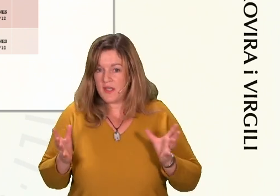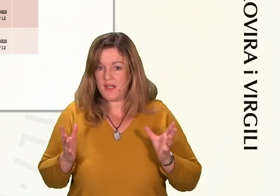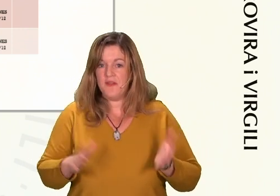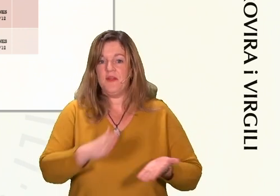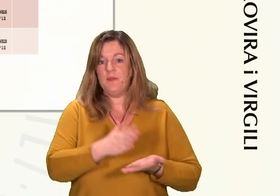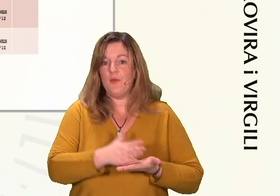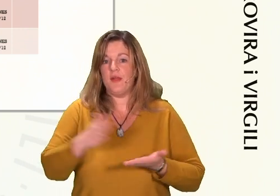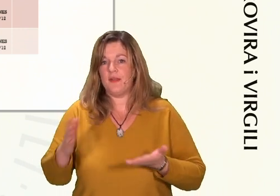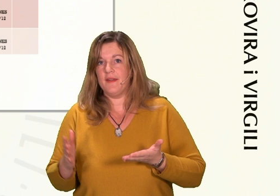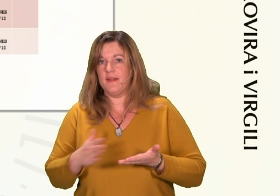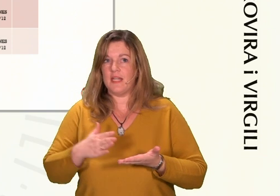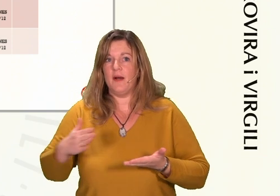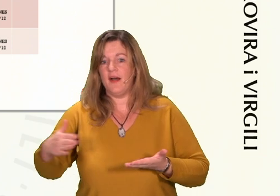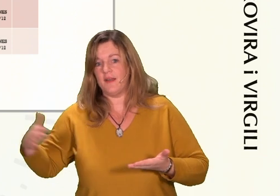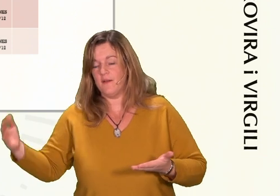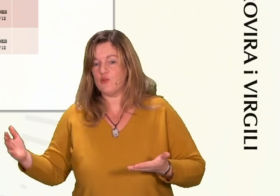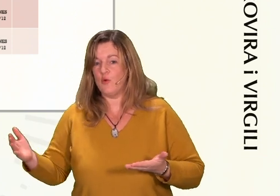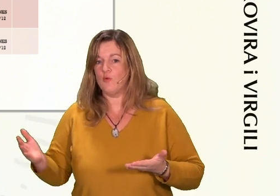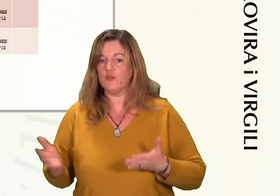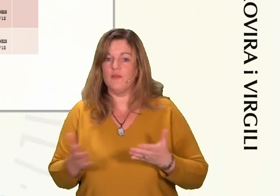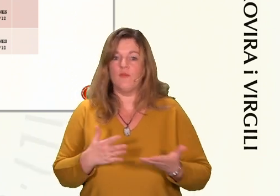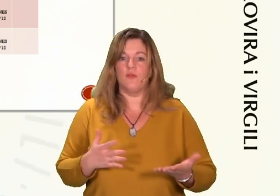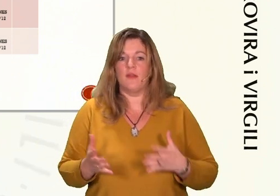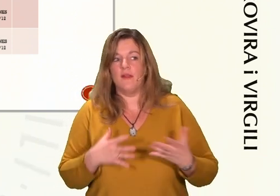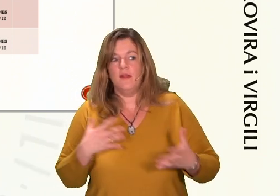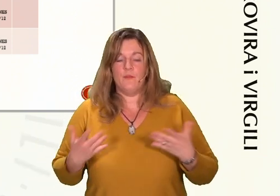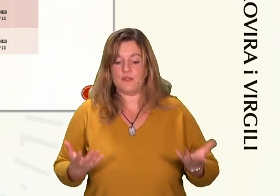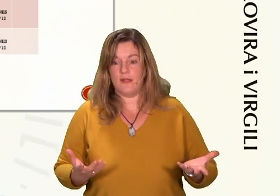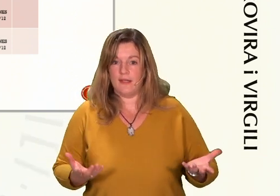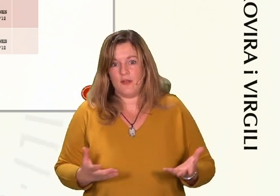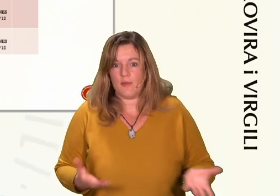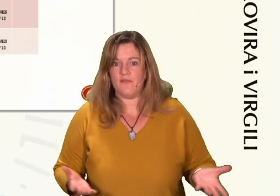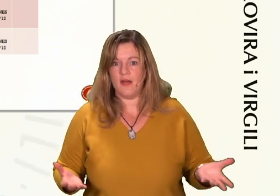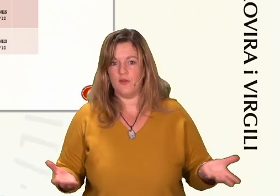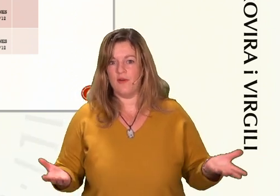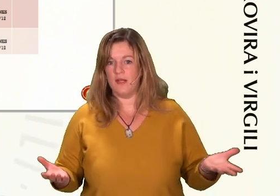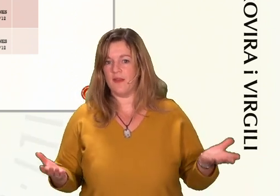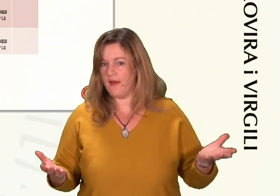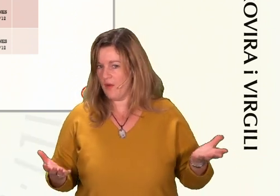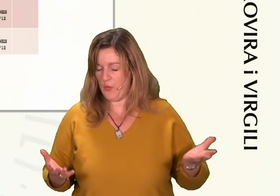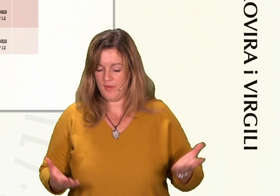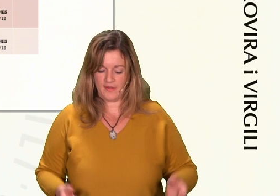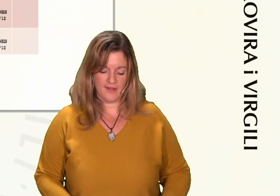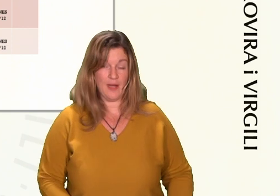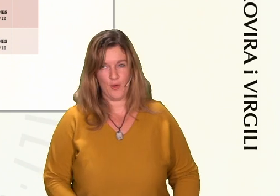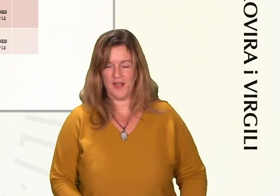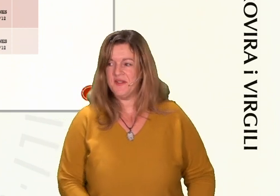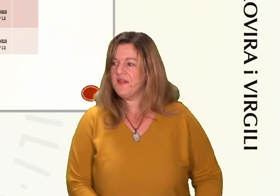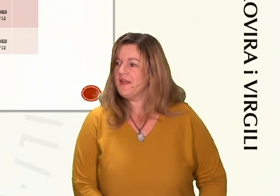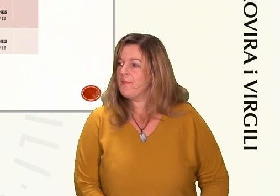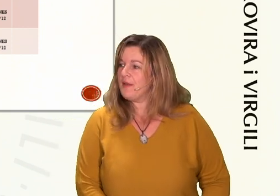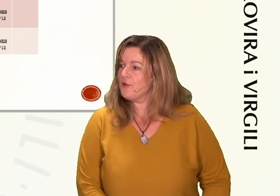a su manera y poder trabajar los módulos en función de, pues, el calendario, la planificación familiar de cada uno y